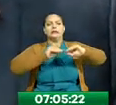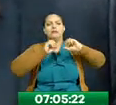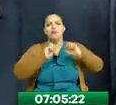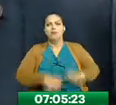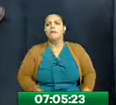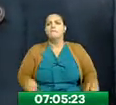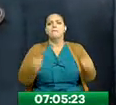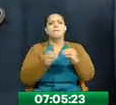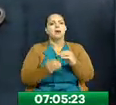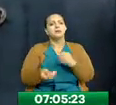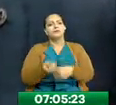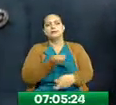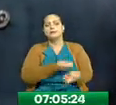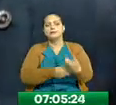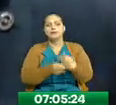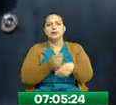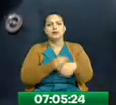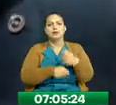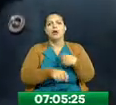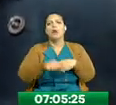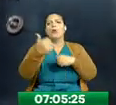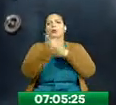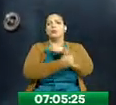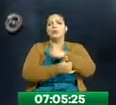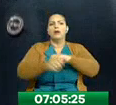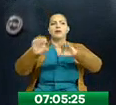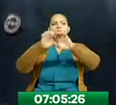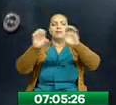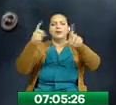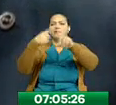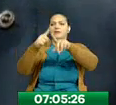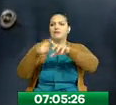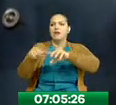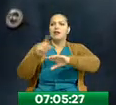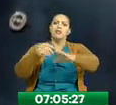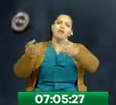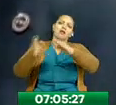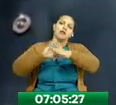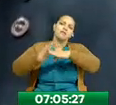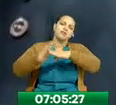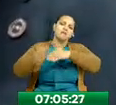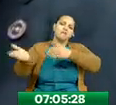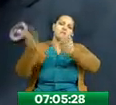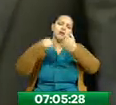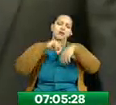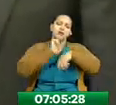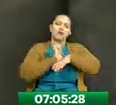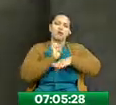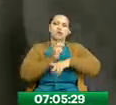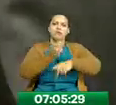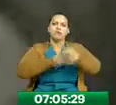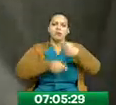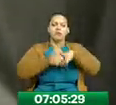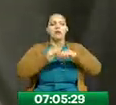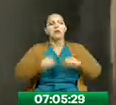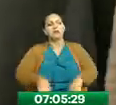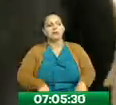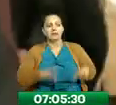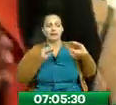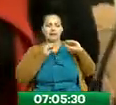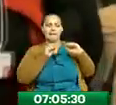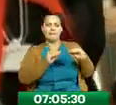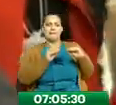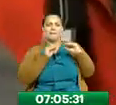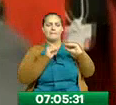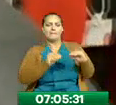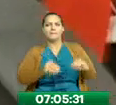que evidentemente ha manifestado su compromiso con el país para seguir manteniendo operaciones aquellas que ya están. Luis Alberto Moreno, presidente